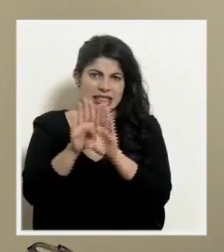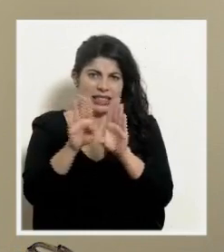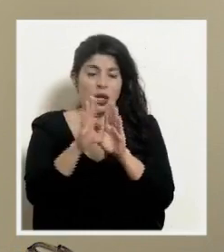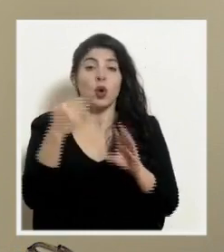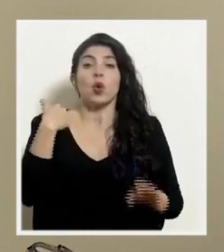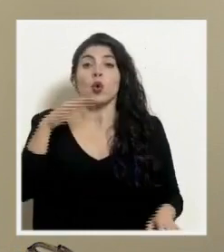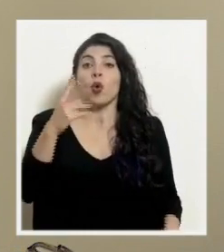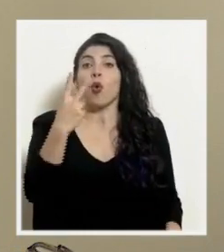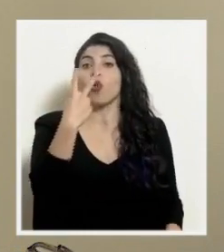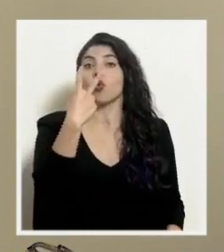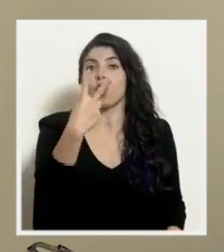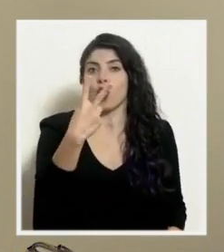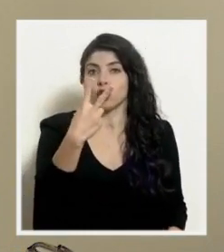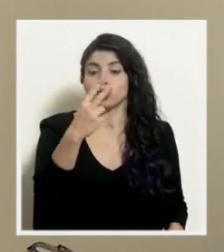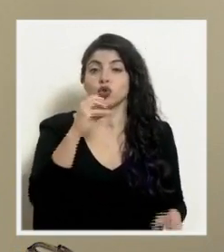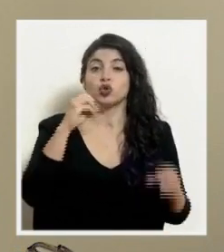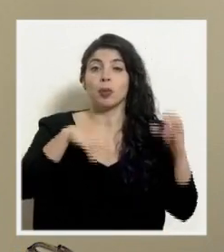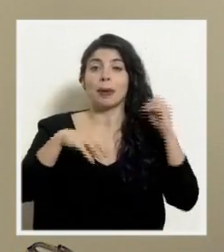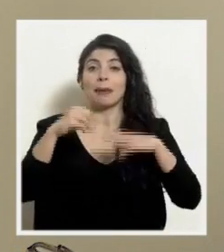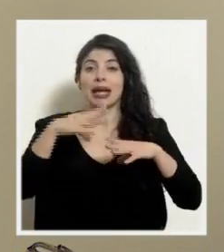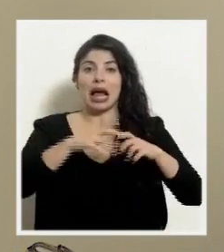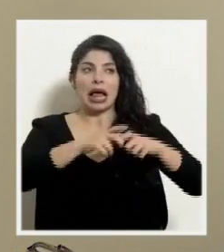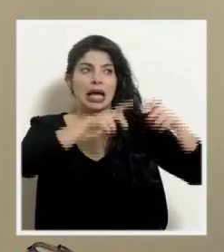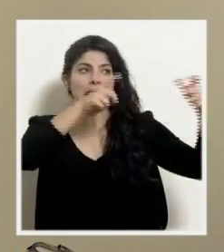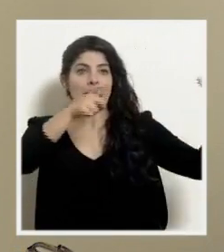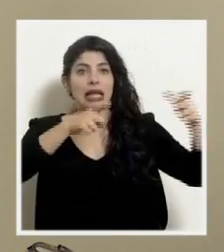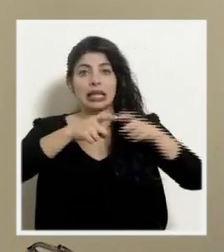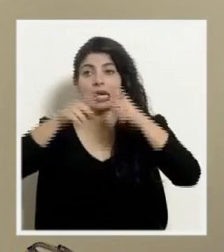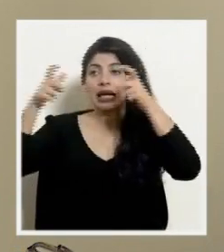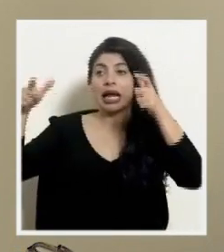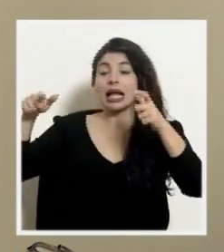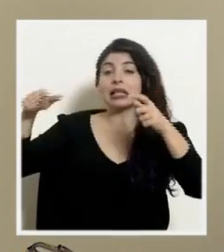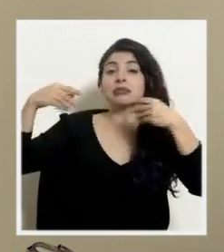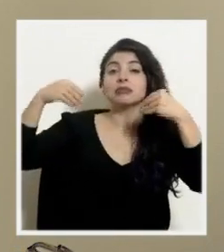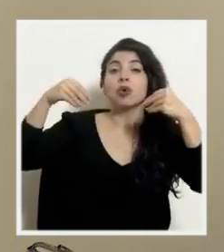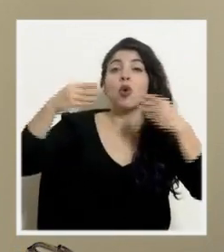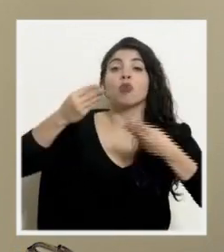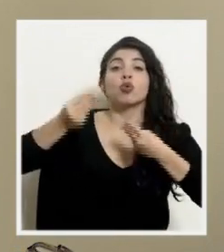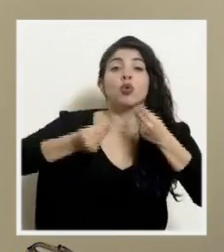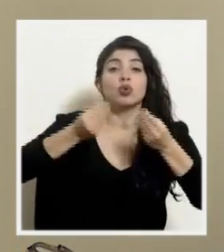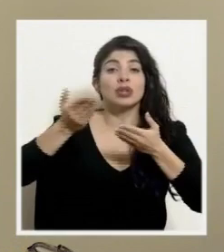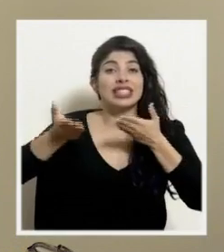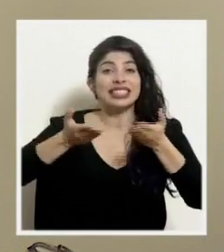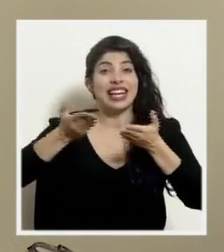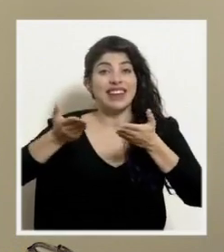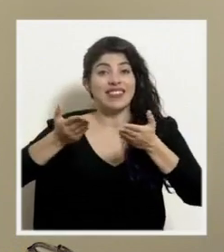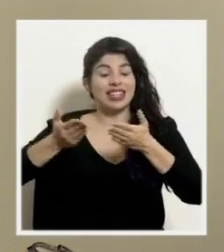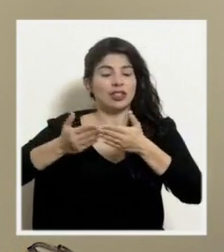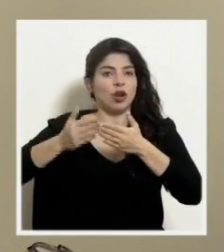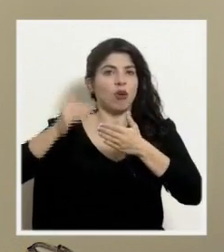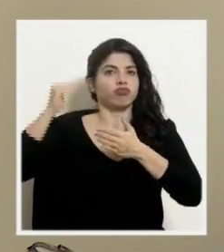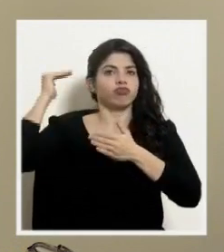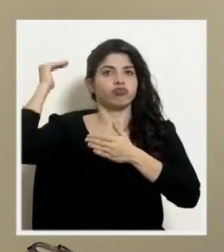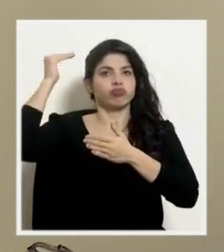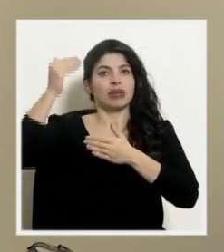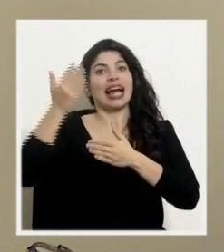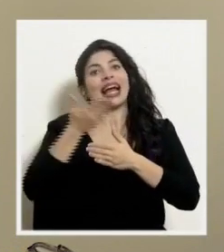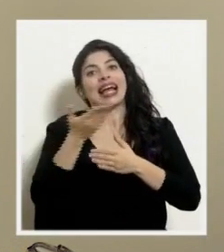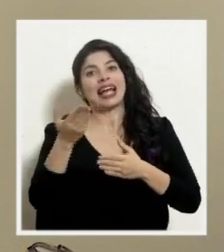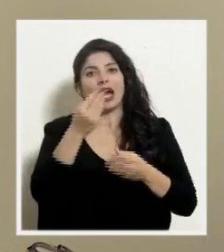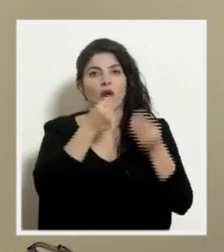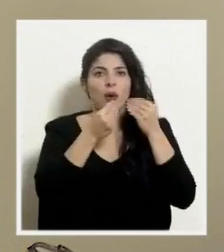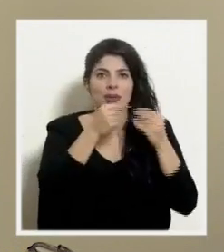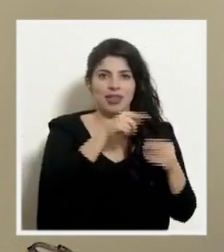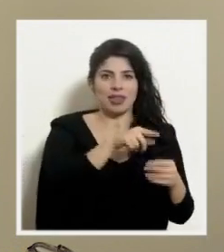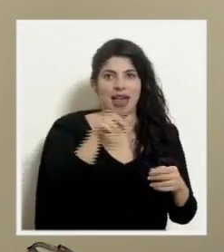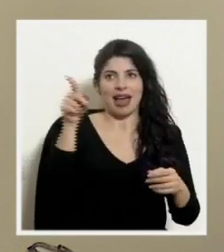dos grandes cadenas de supermercados cuya oferta de productos y servicios excede, digamos, más que los servicios de